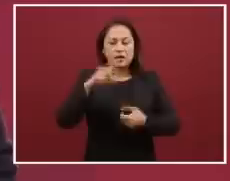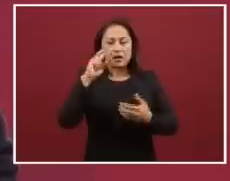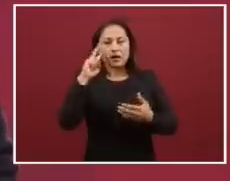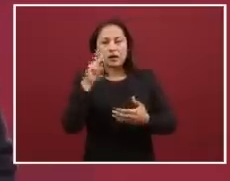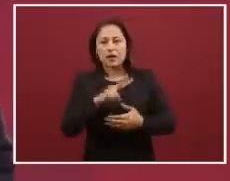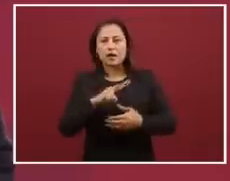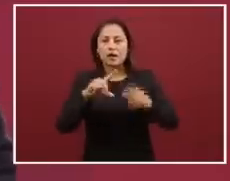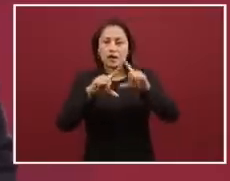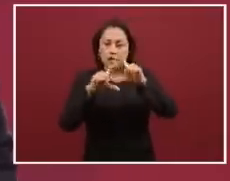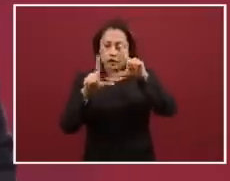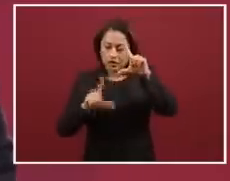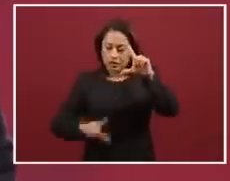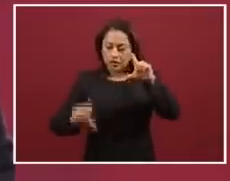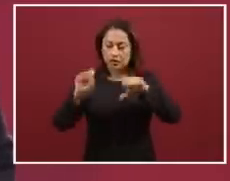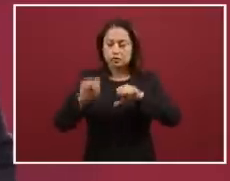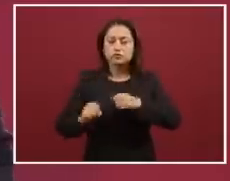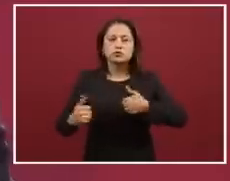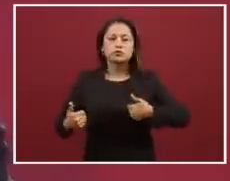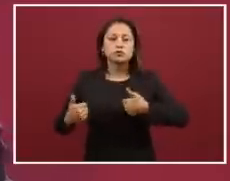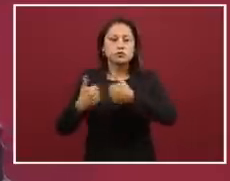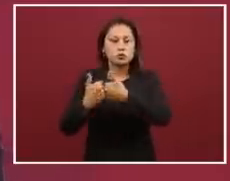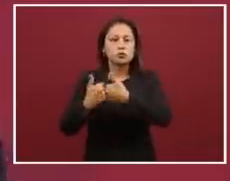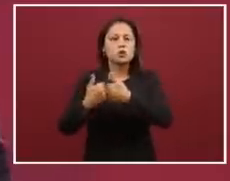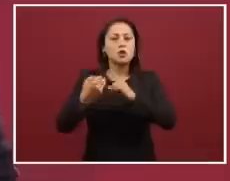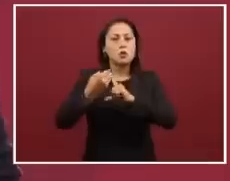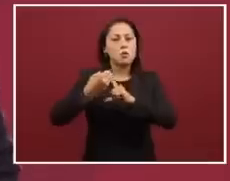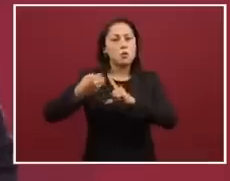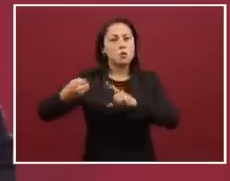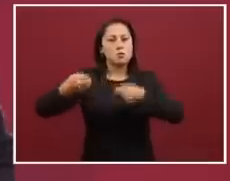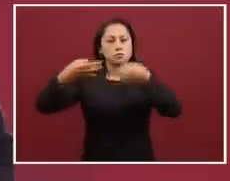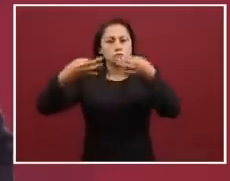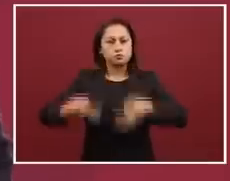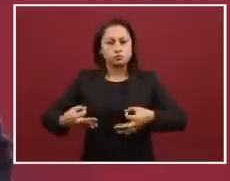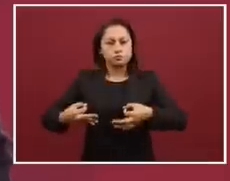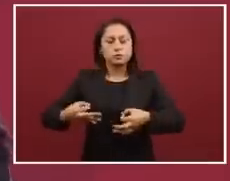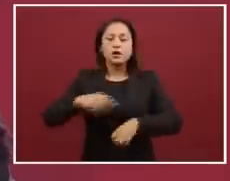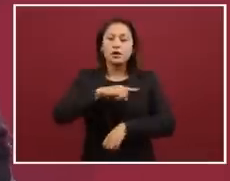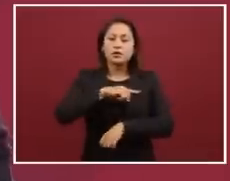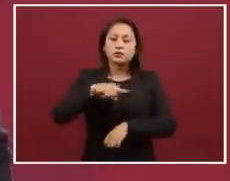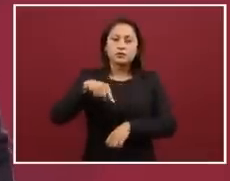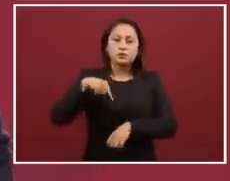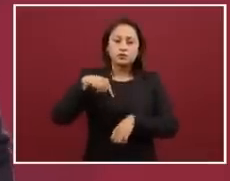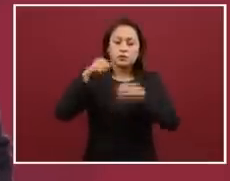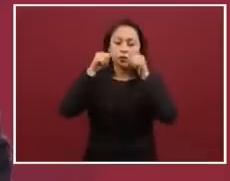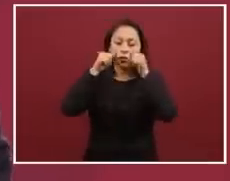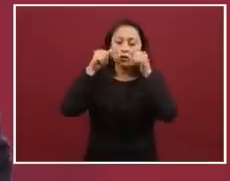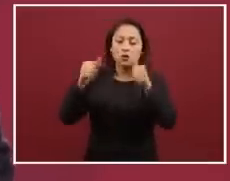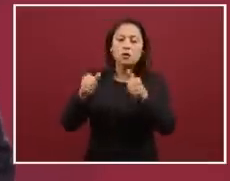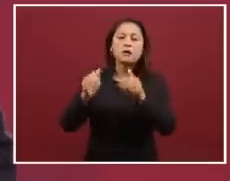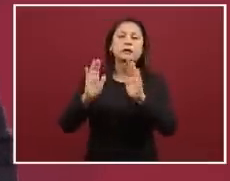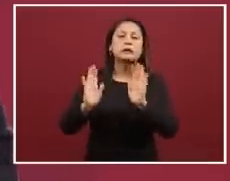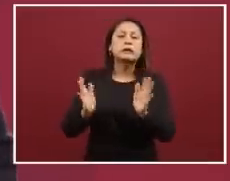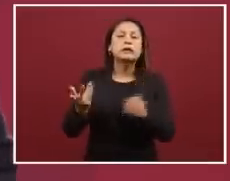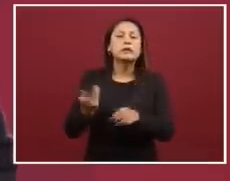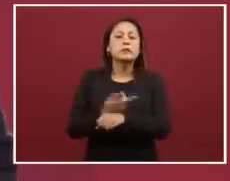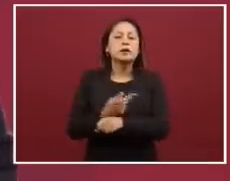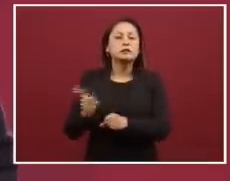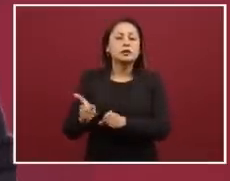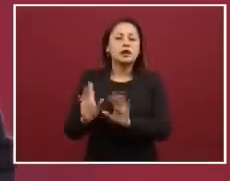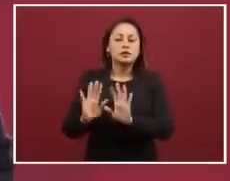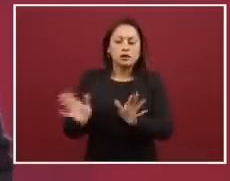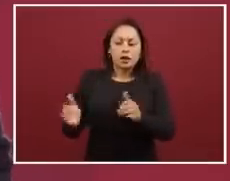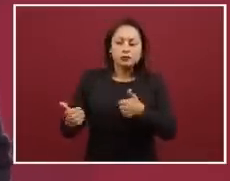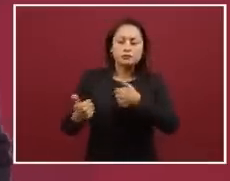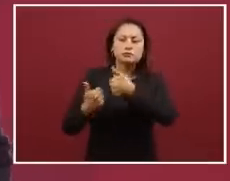va a permitir tener la identidad y el control de quién está en el territorio nacional. Esto es